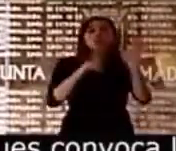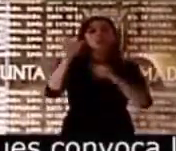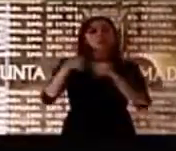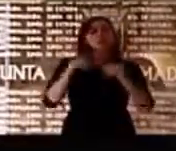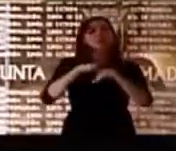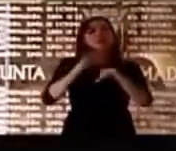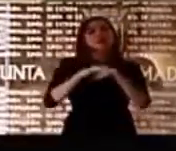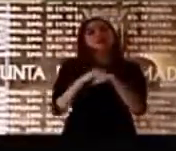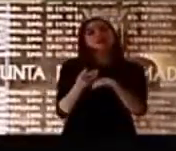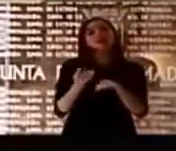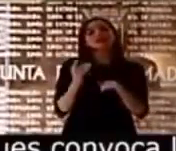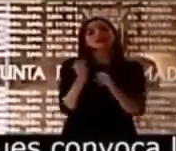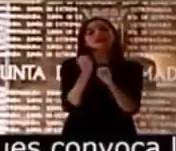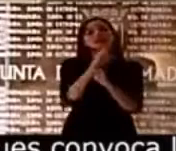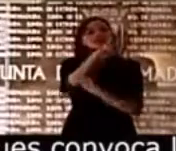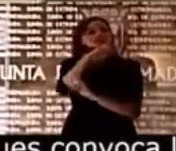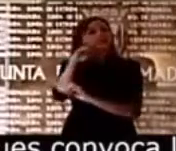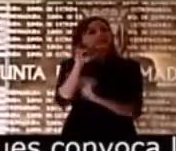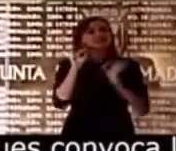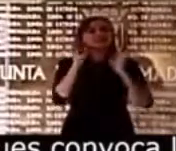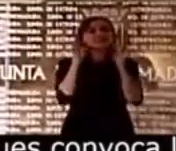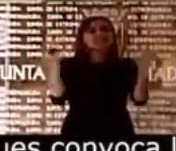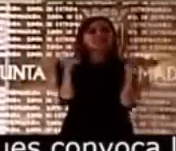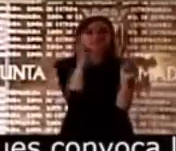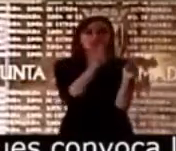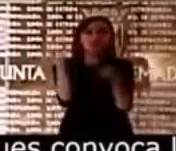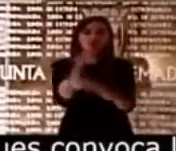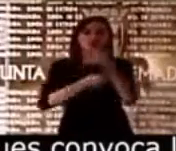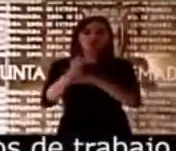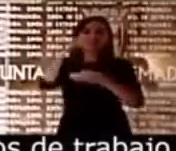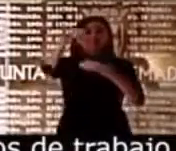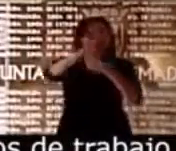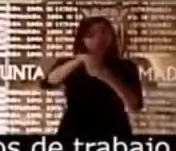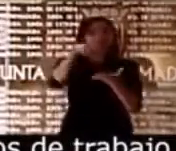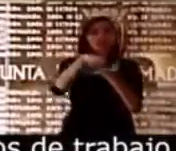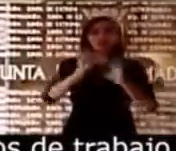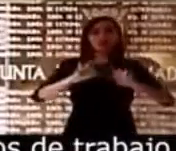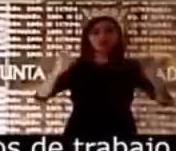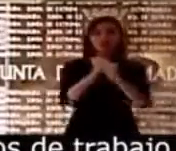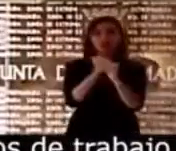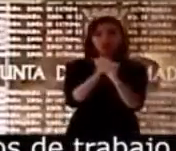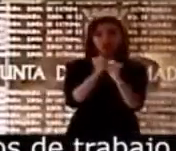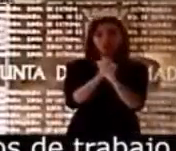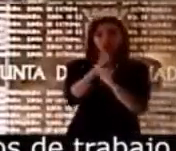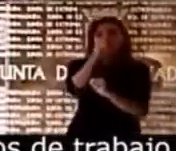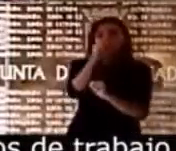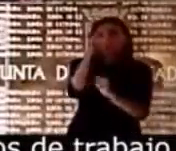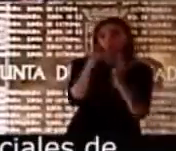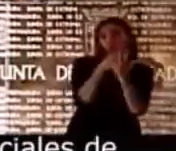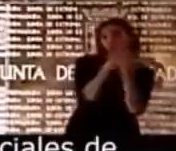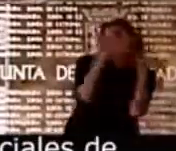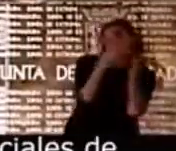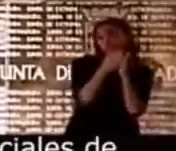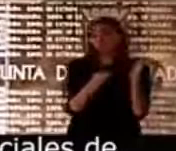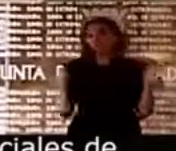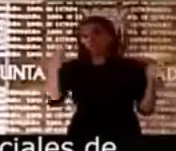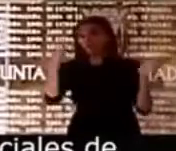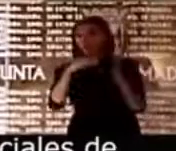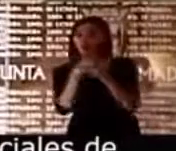de trabajo de personas con discapacidad en los centros especiales de empleo para el ejercicio 18-19, con un presupuesto